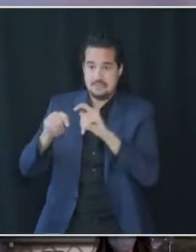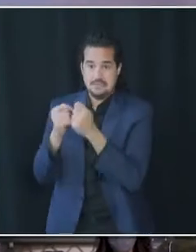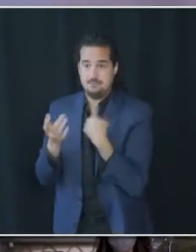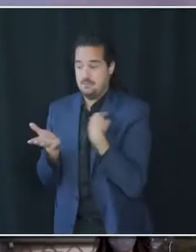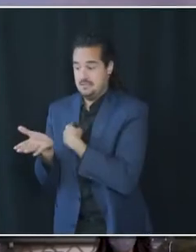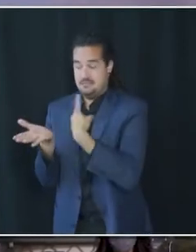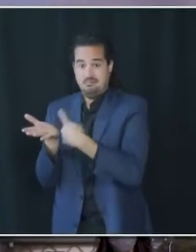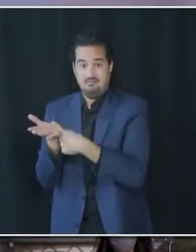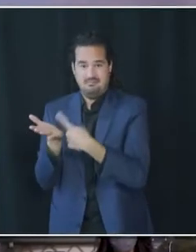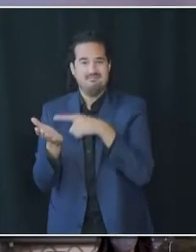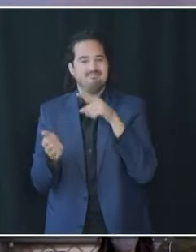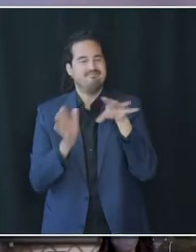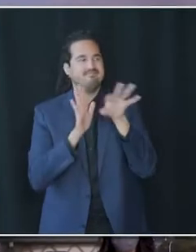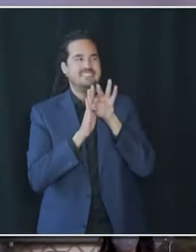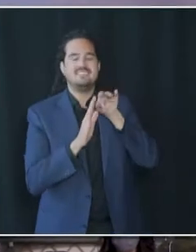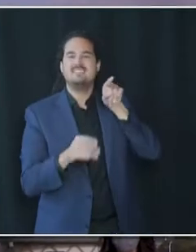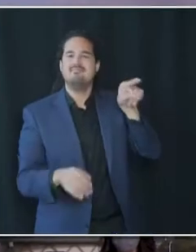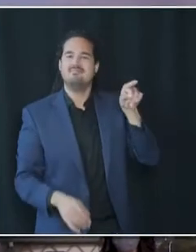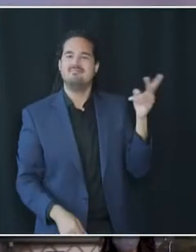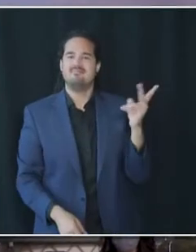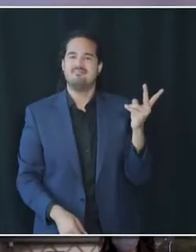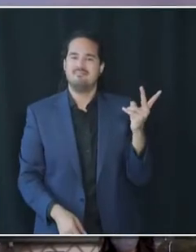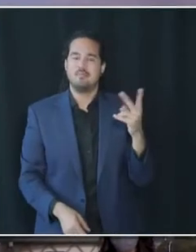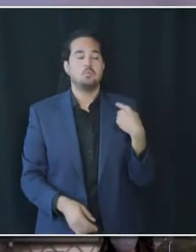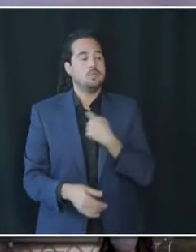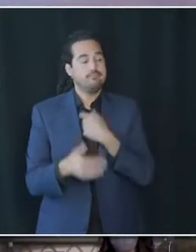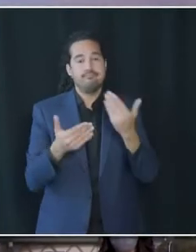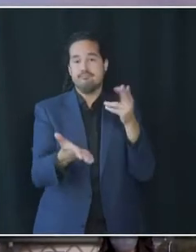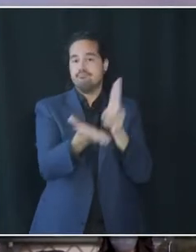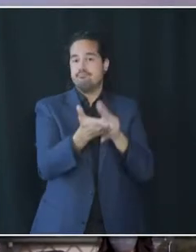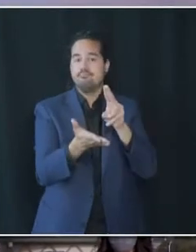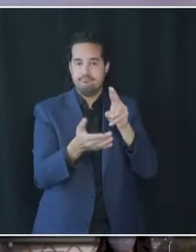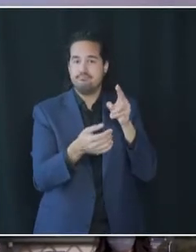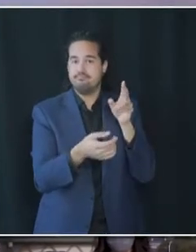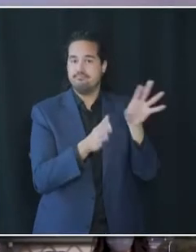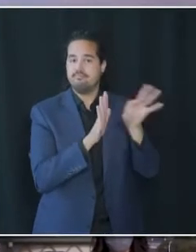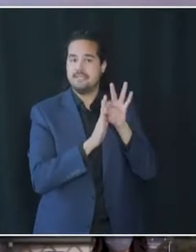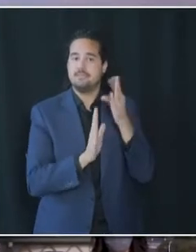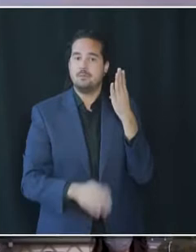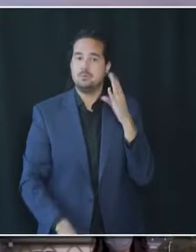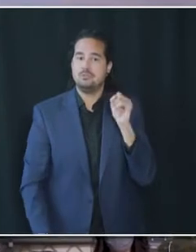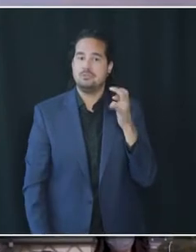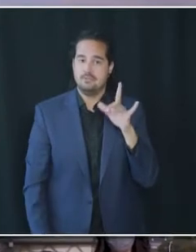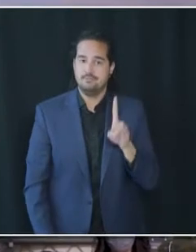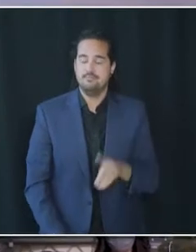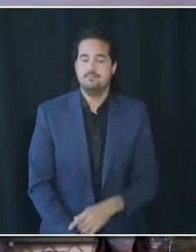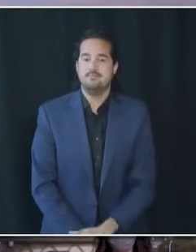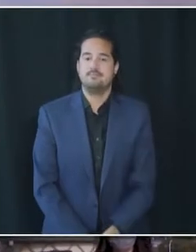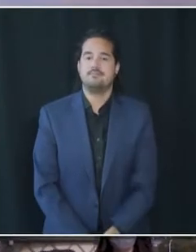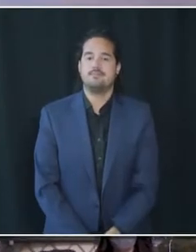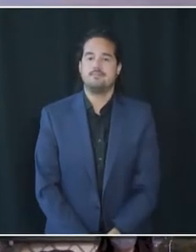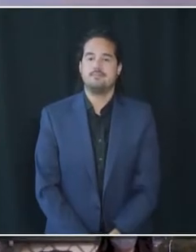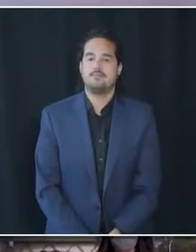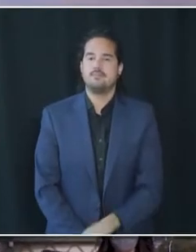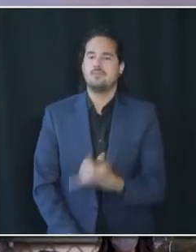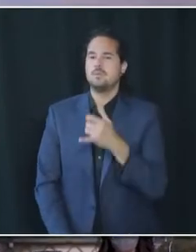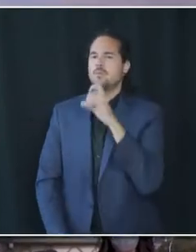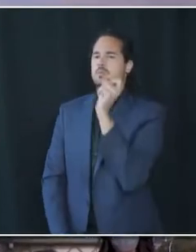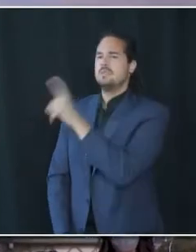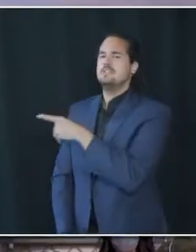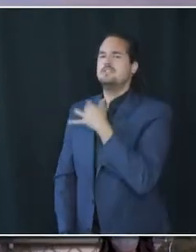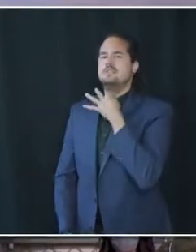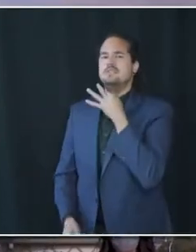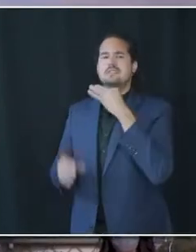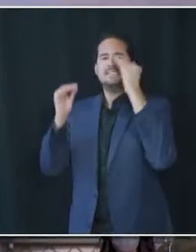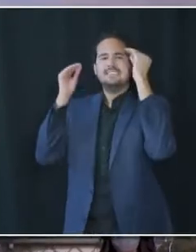gobernador el cdc dice que los maestros no tienen que vacunarse para reabrir las escuelas seguramente que piensa ustedes las